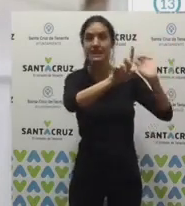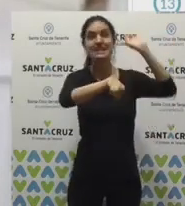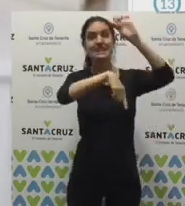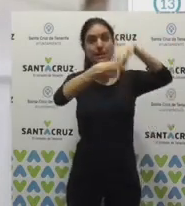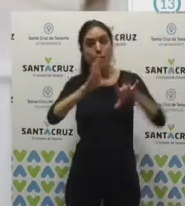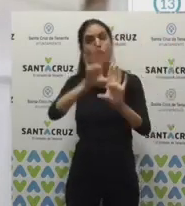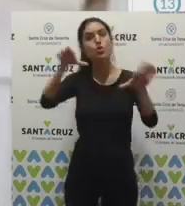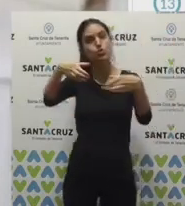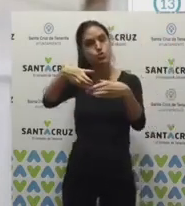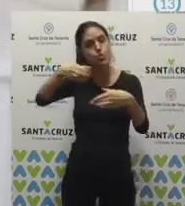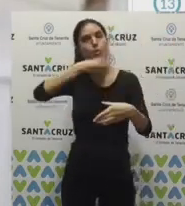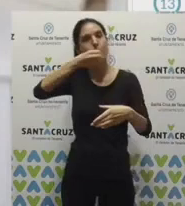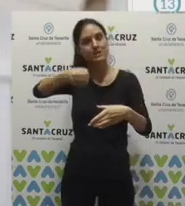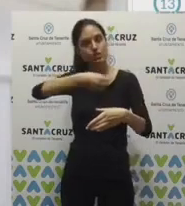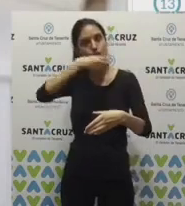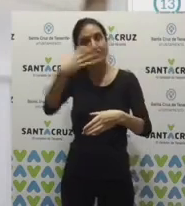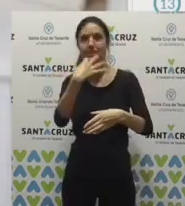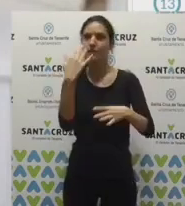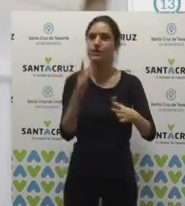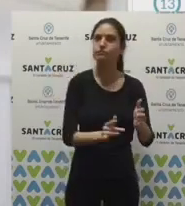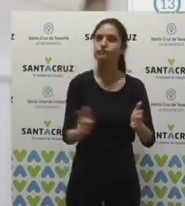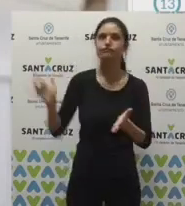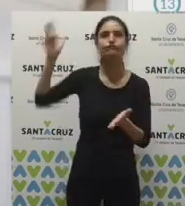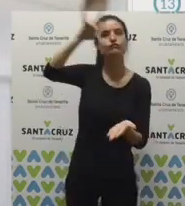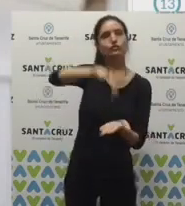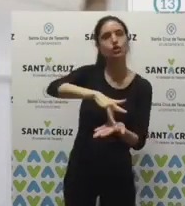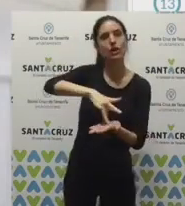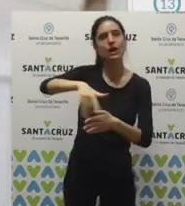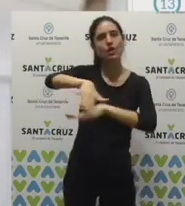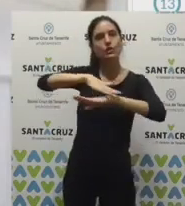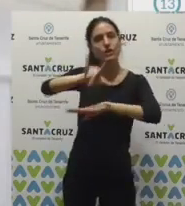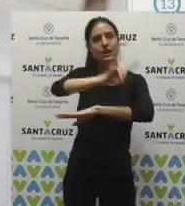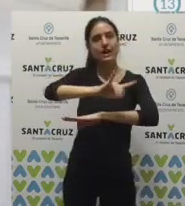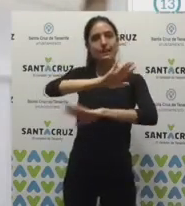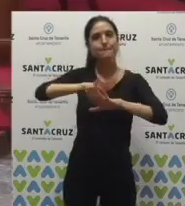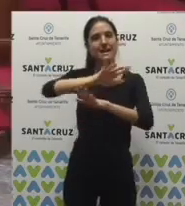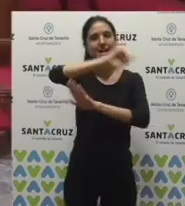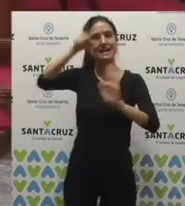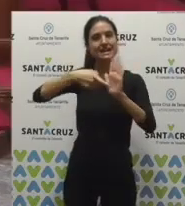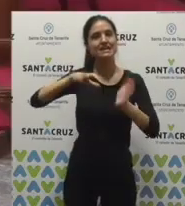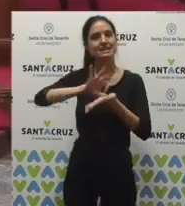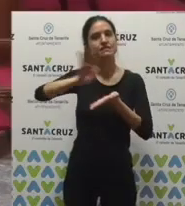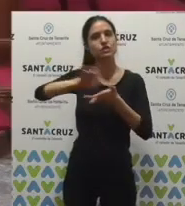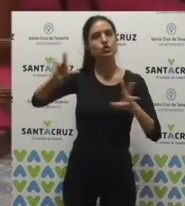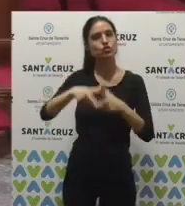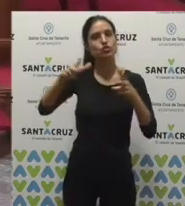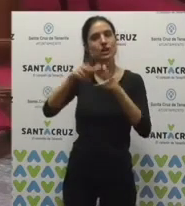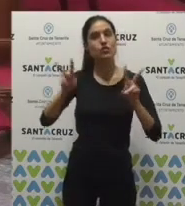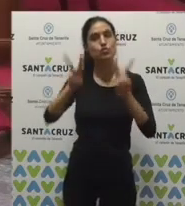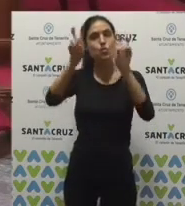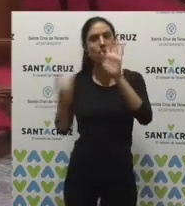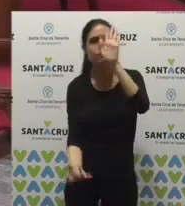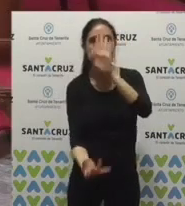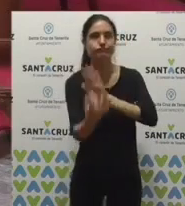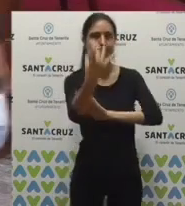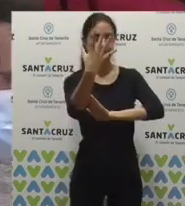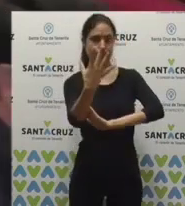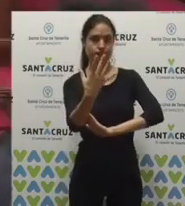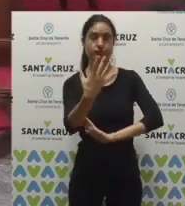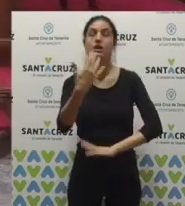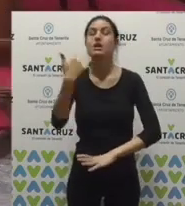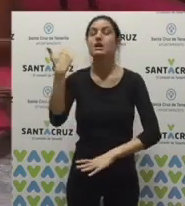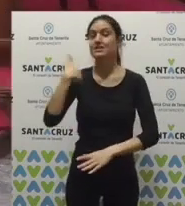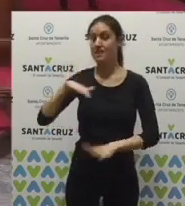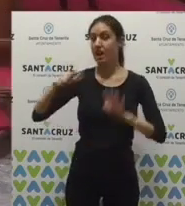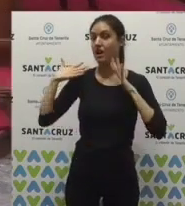psoe al gobierno de canarias para impulsar una nueva ley de servicios sociales impulso que le dio como ya le dije en el